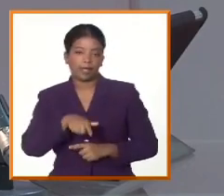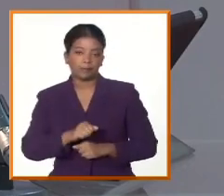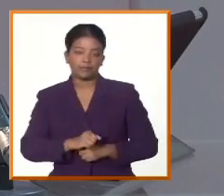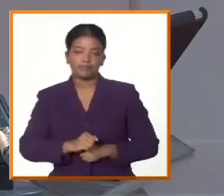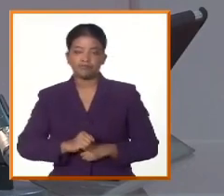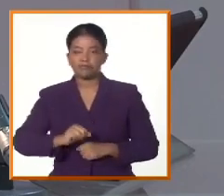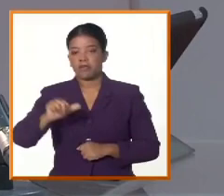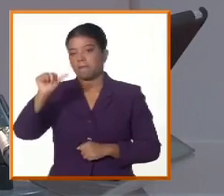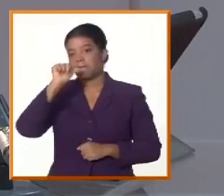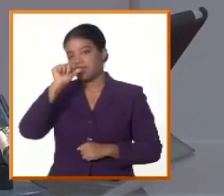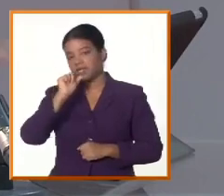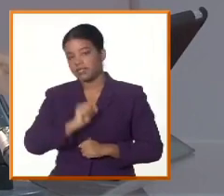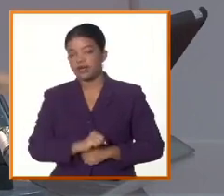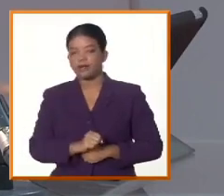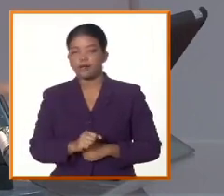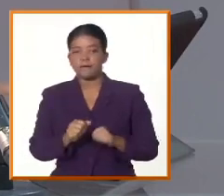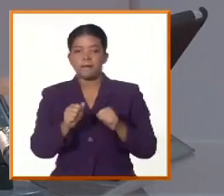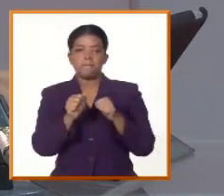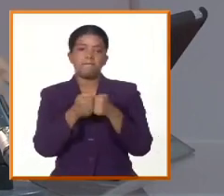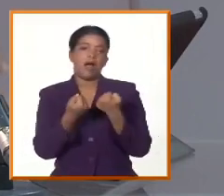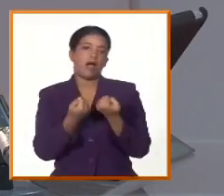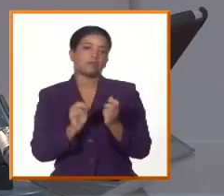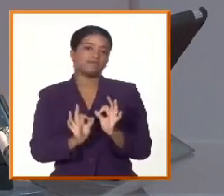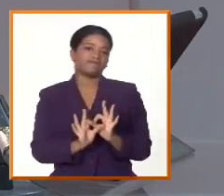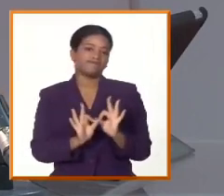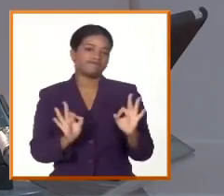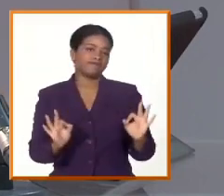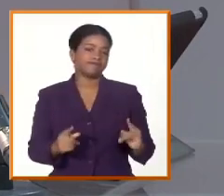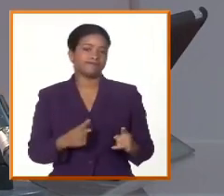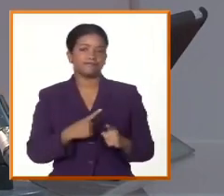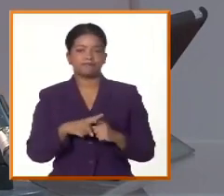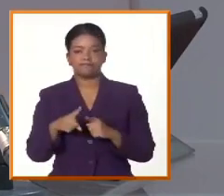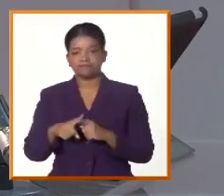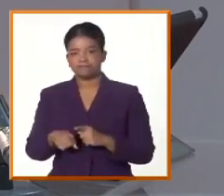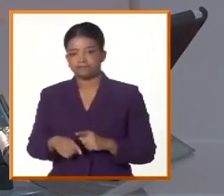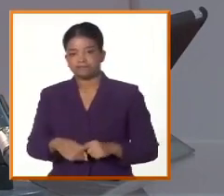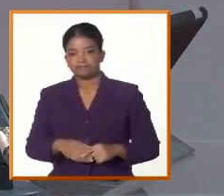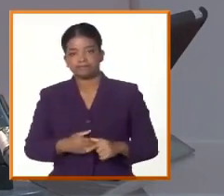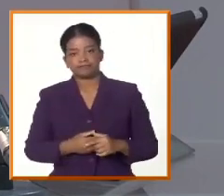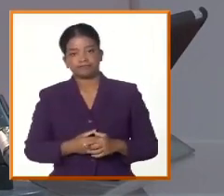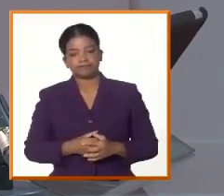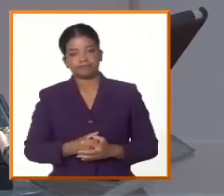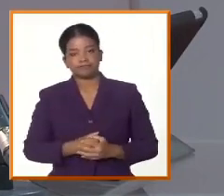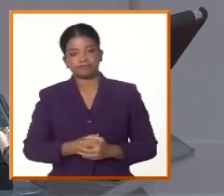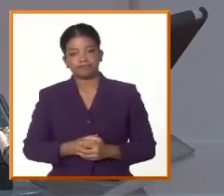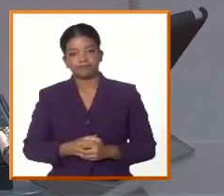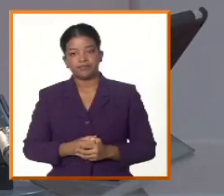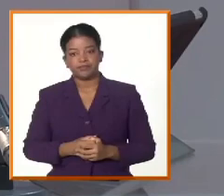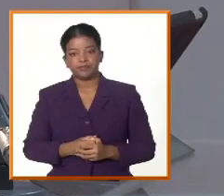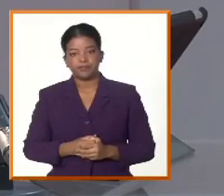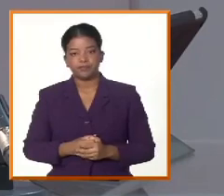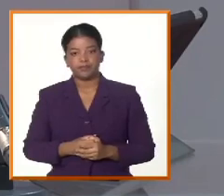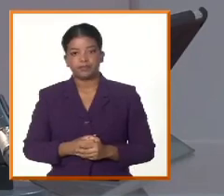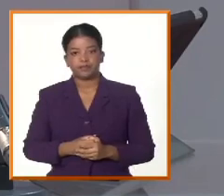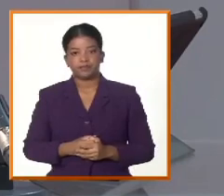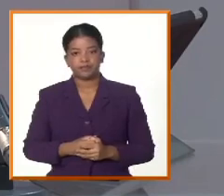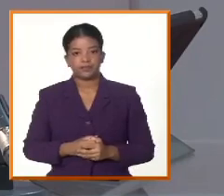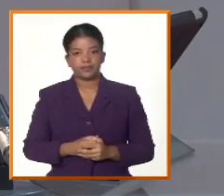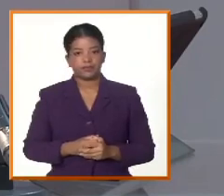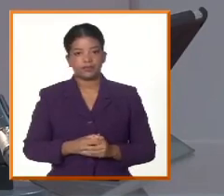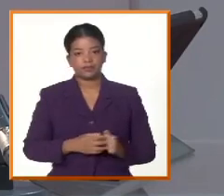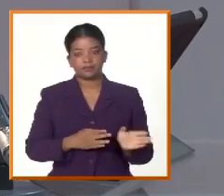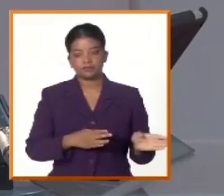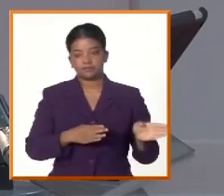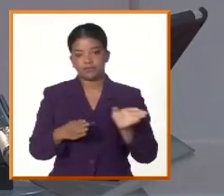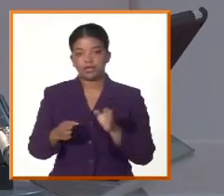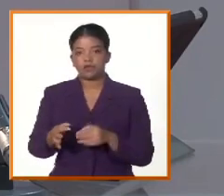mejoramiento del pan y el resto de las cosas ahora bien hay municipios que se le dedicaron y se